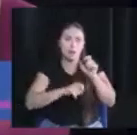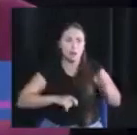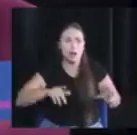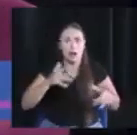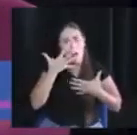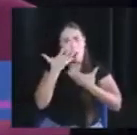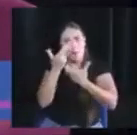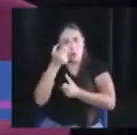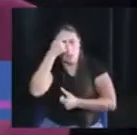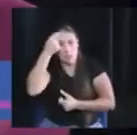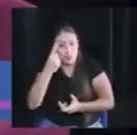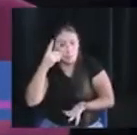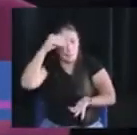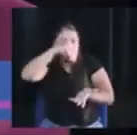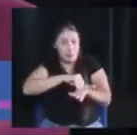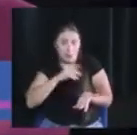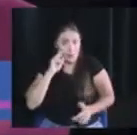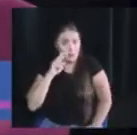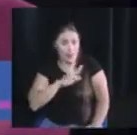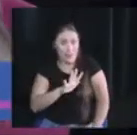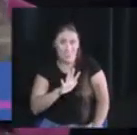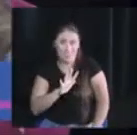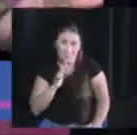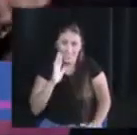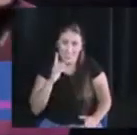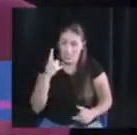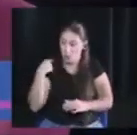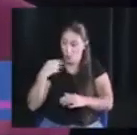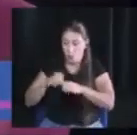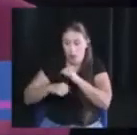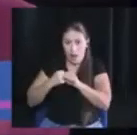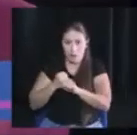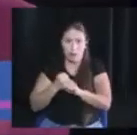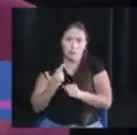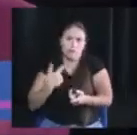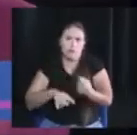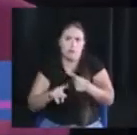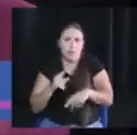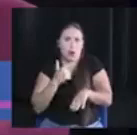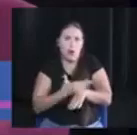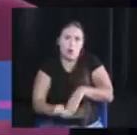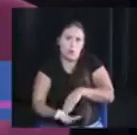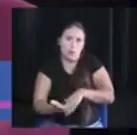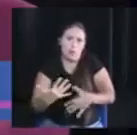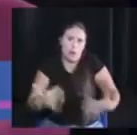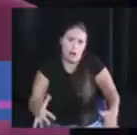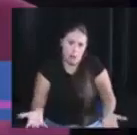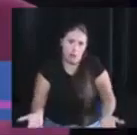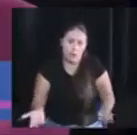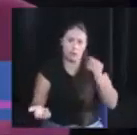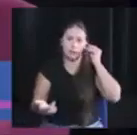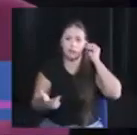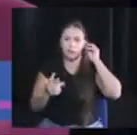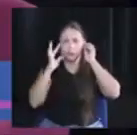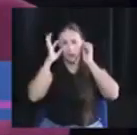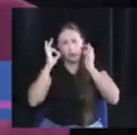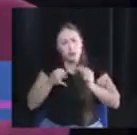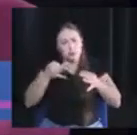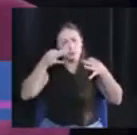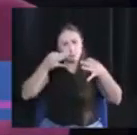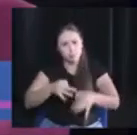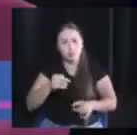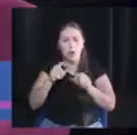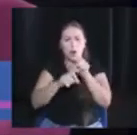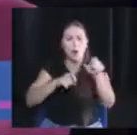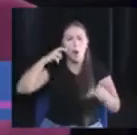nacional como en el último año. Debería ser muy costoso. Yo diría más, probablemente la